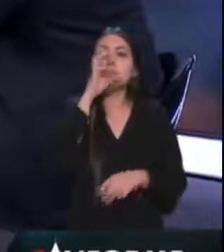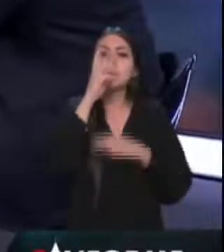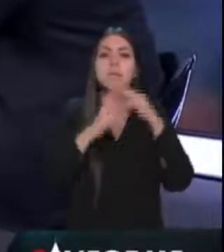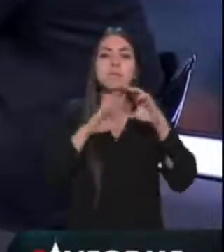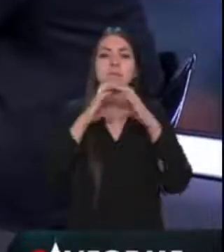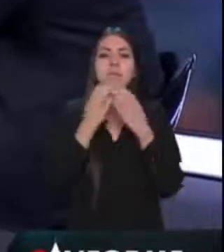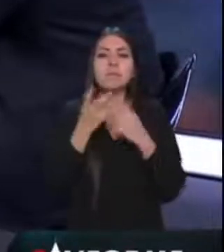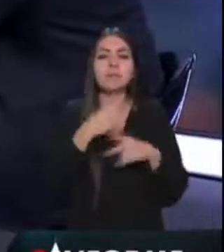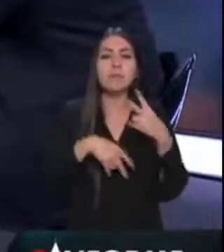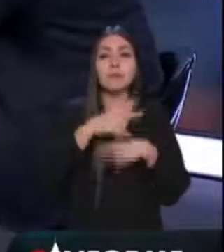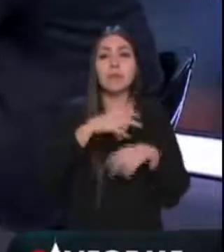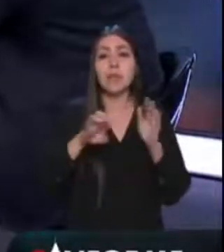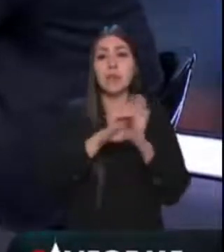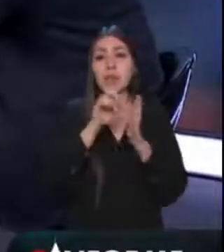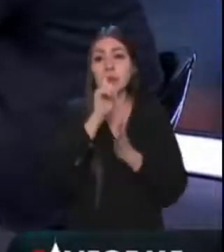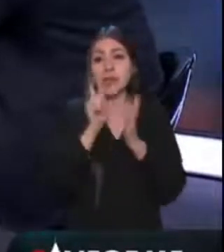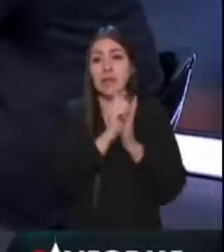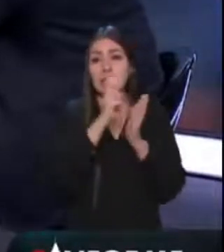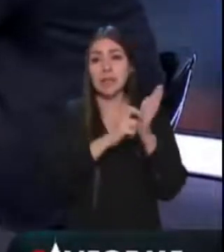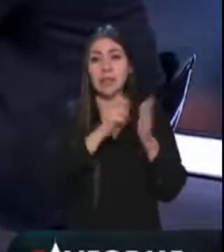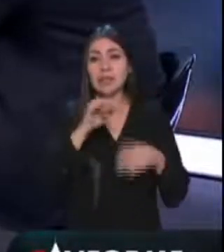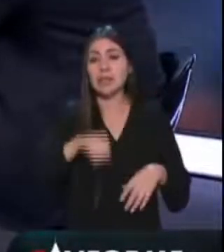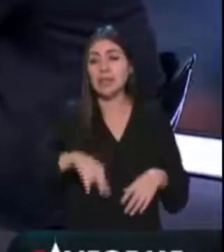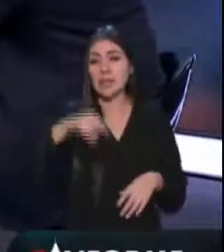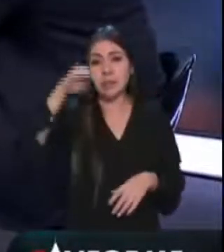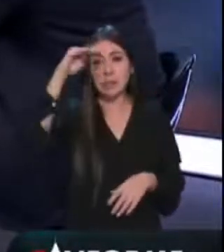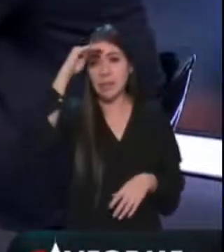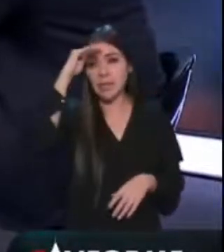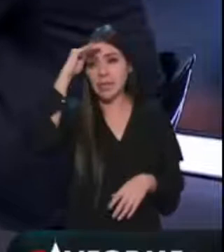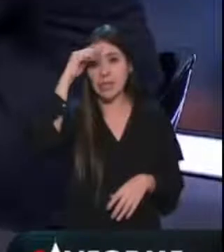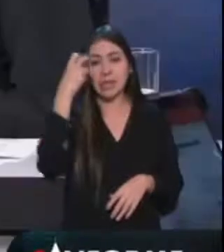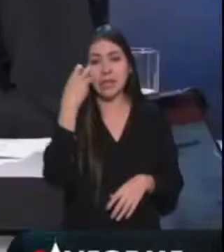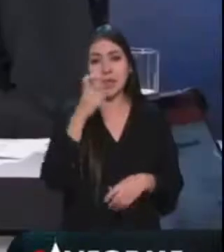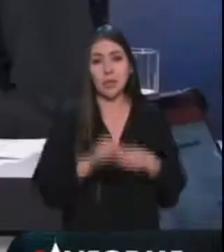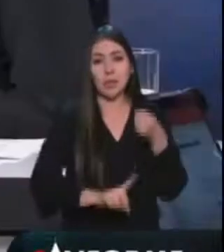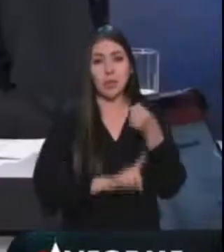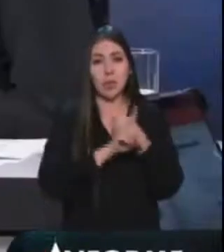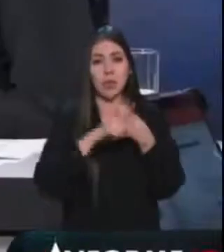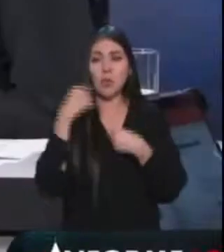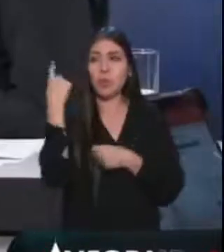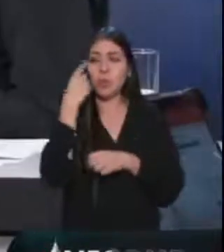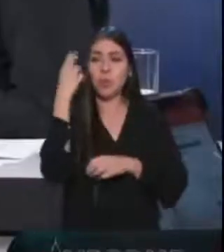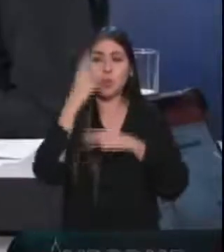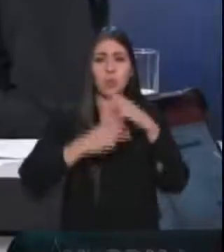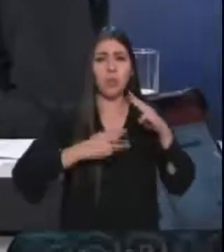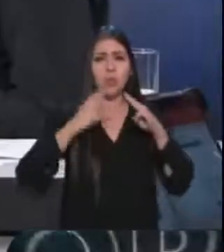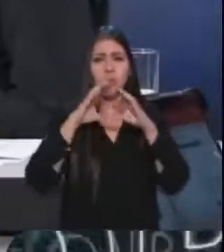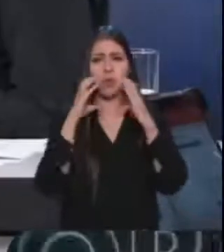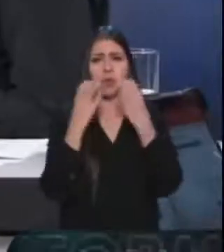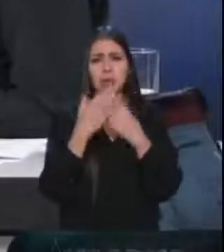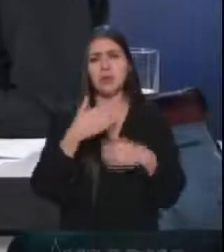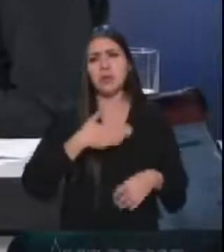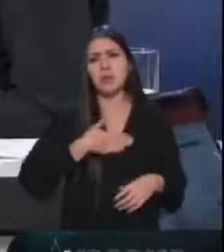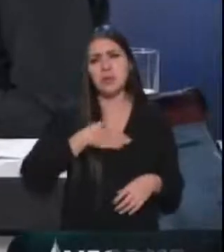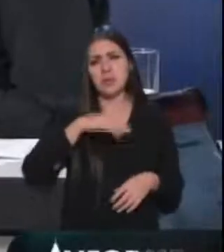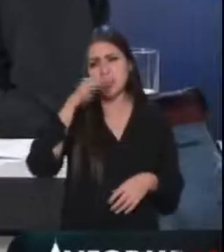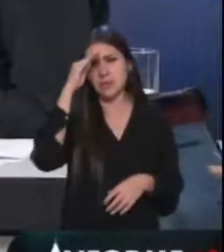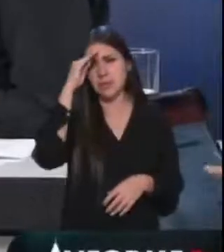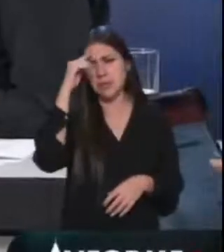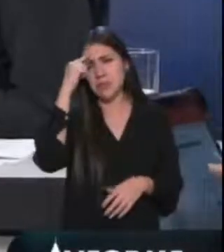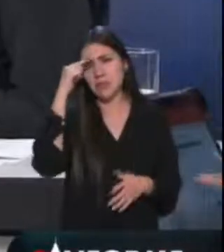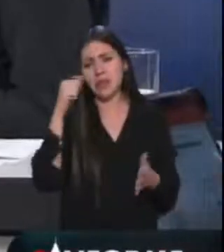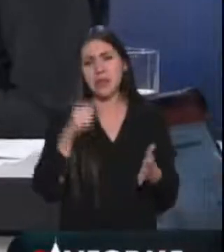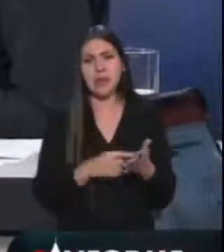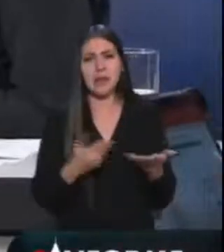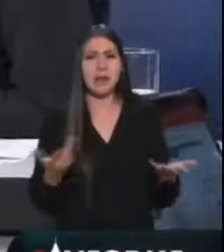tipo sin considerar este fenómeno global de cambio climático me parece un